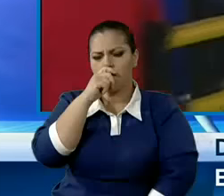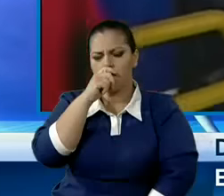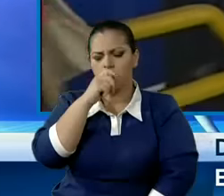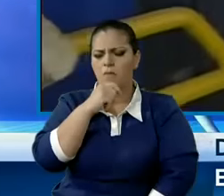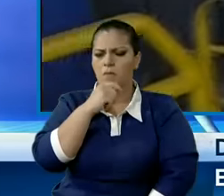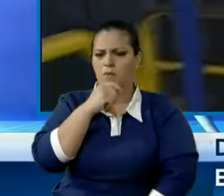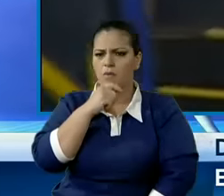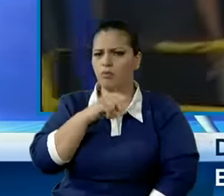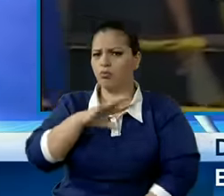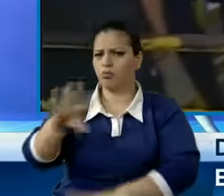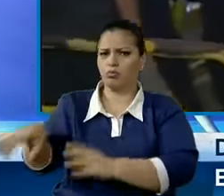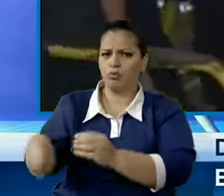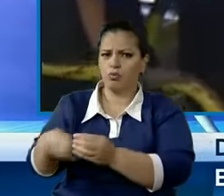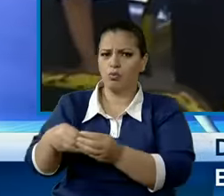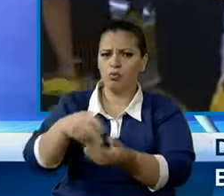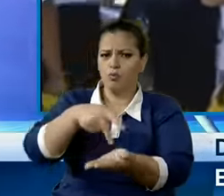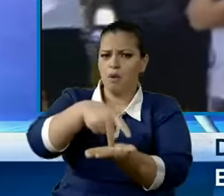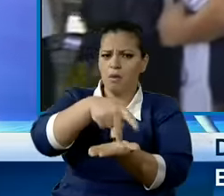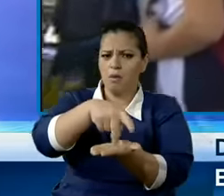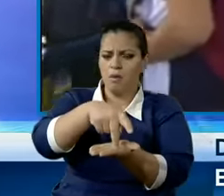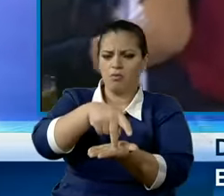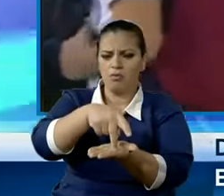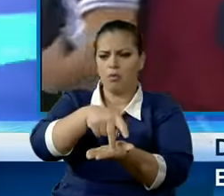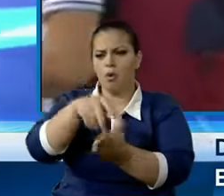ser, ¿no? Seguramente allá habrá alguien de los